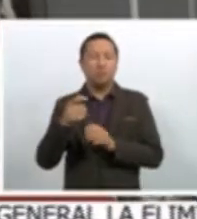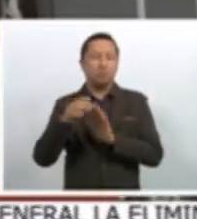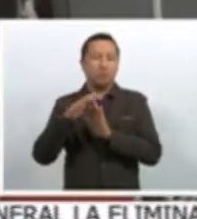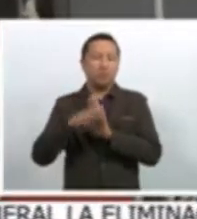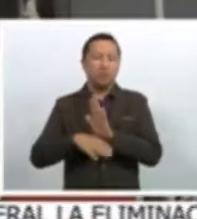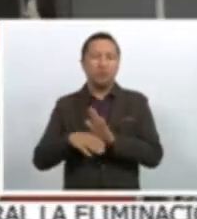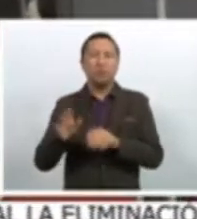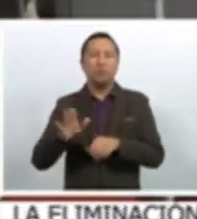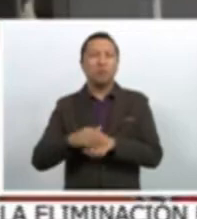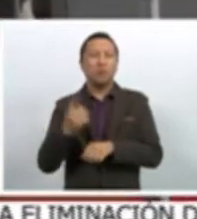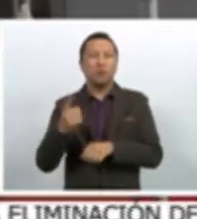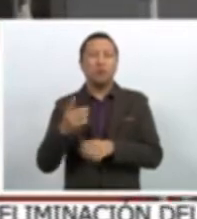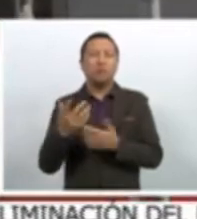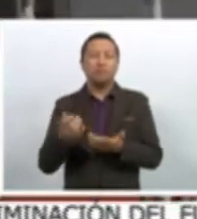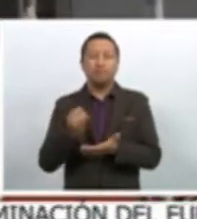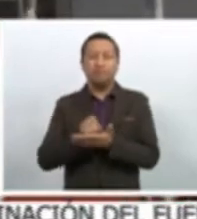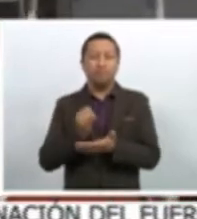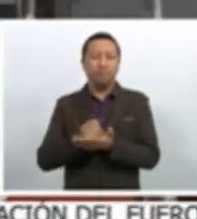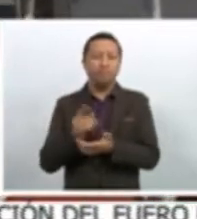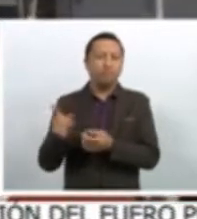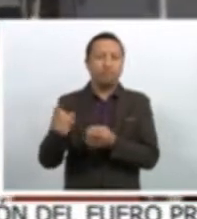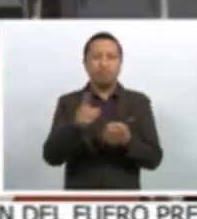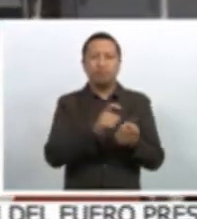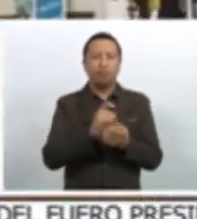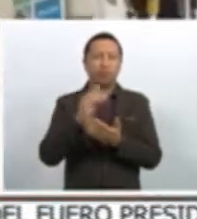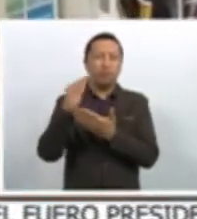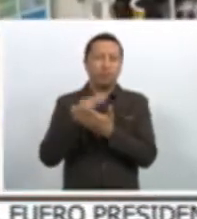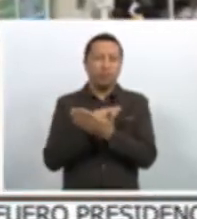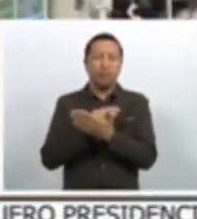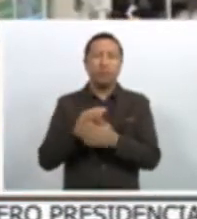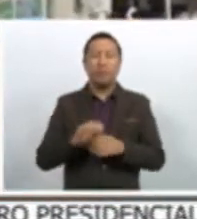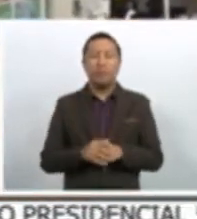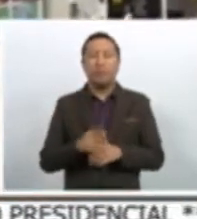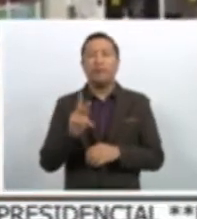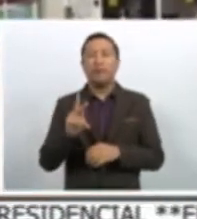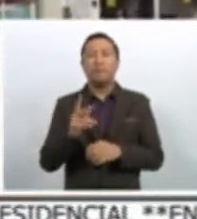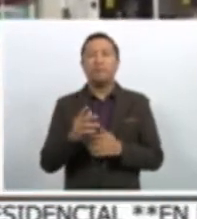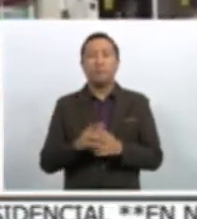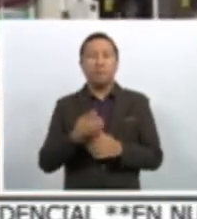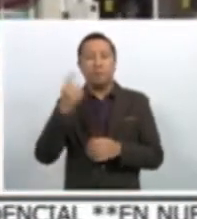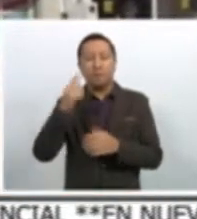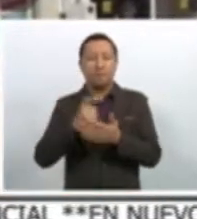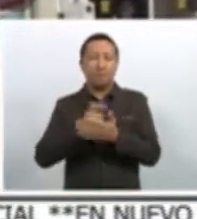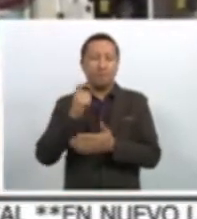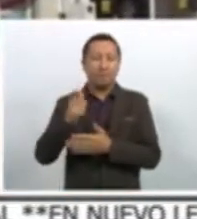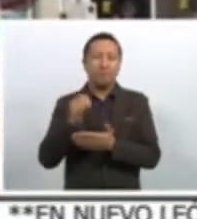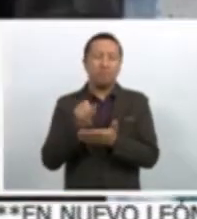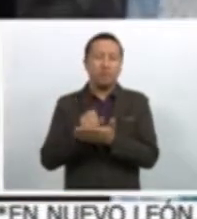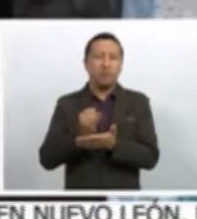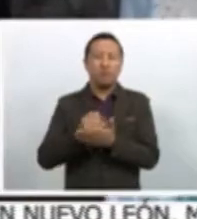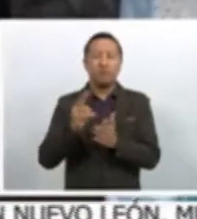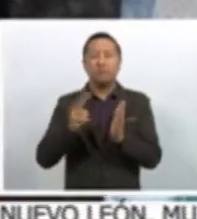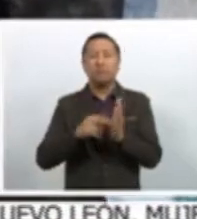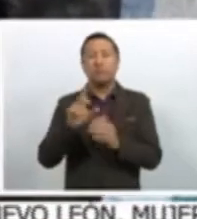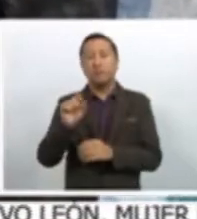económica derivado de la pandemia por el COVID-19. Con los descuentos y facilidades otorgados para el pago del impuesto predial 2021, el panorama